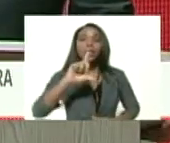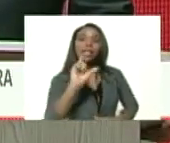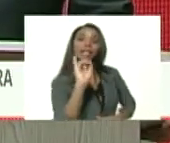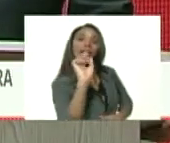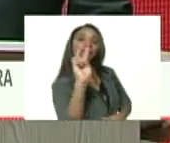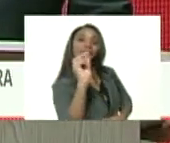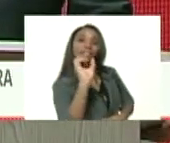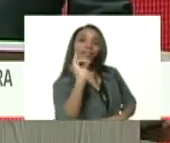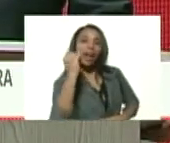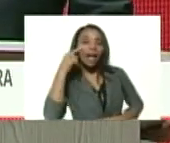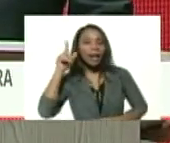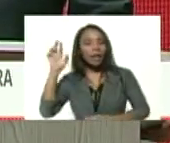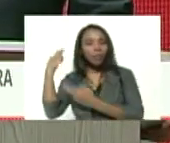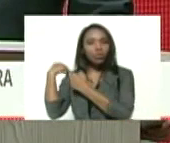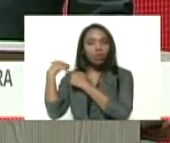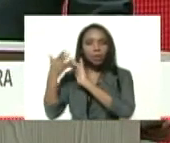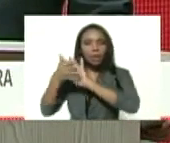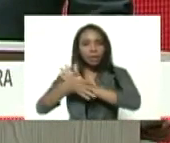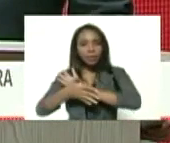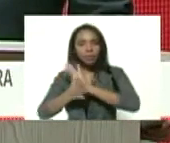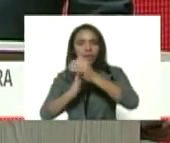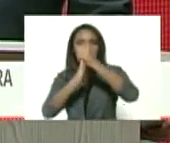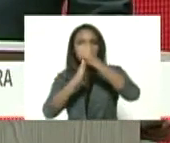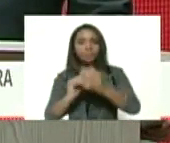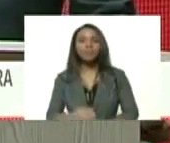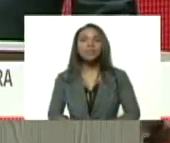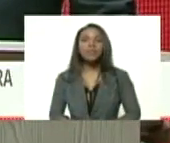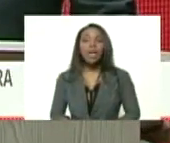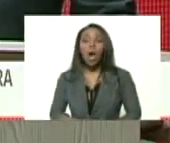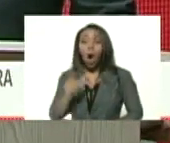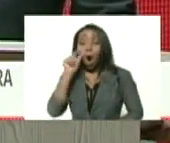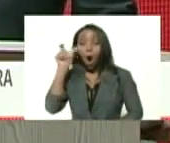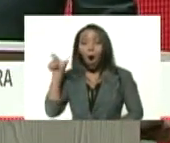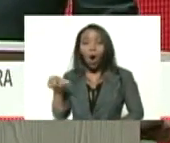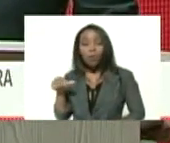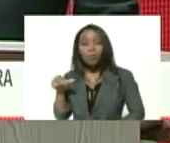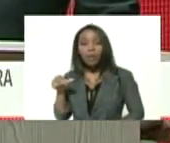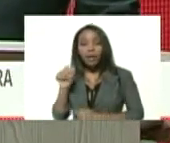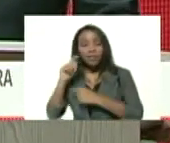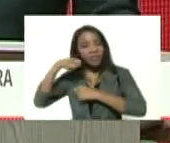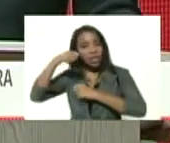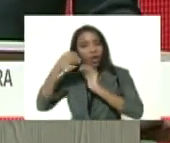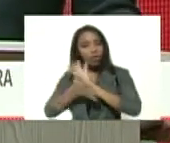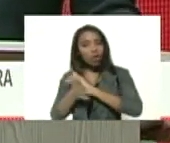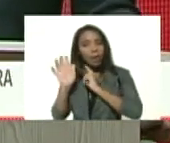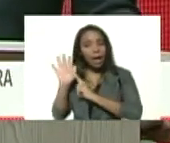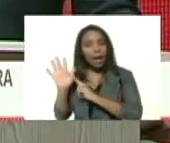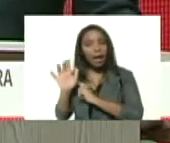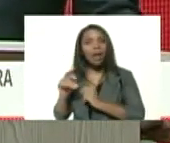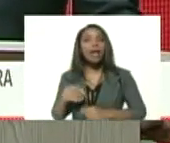Cordones. También queda claro que la intención de Cliver Alcalá Cordones era en modo alguno